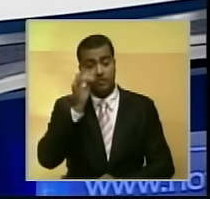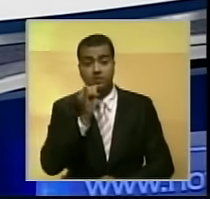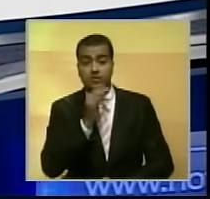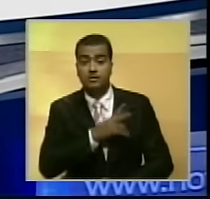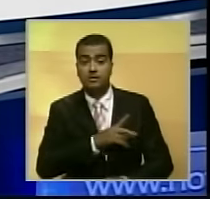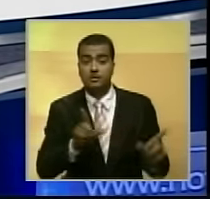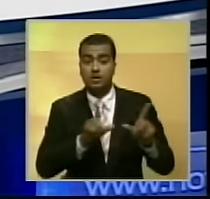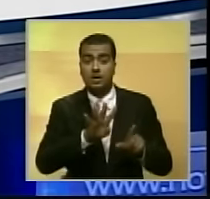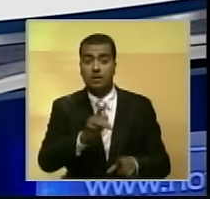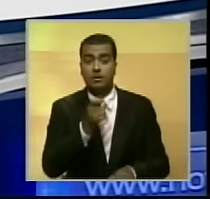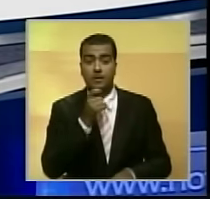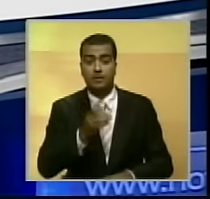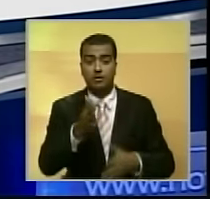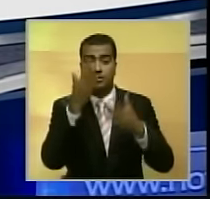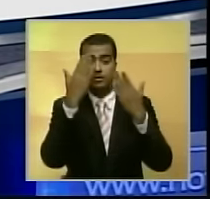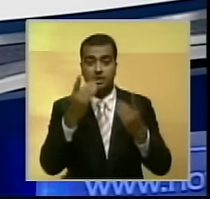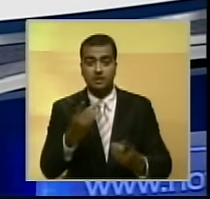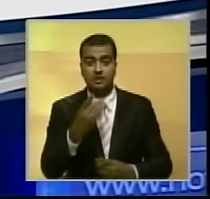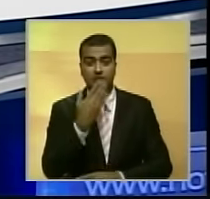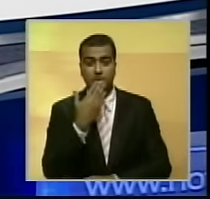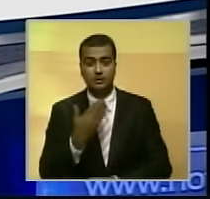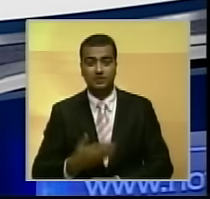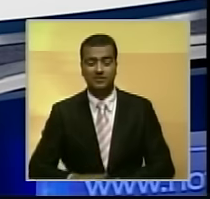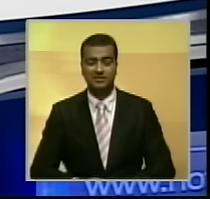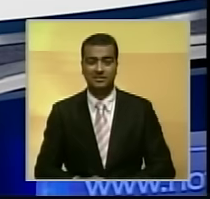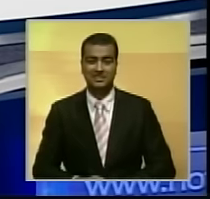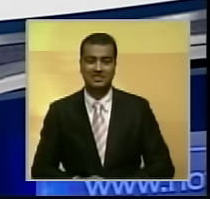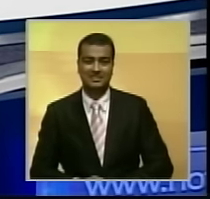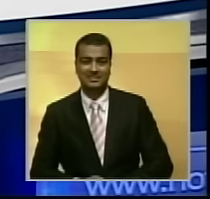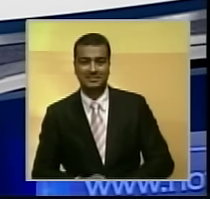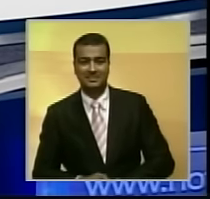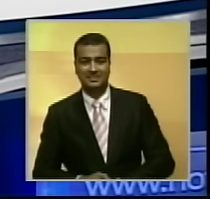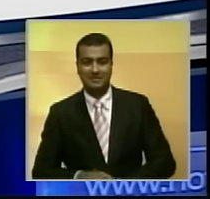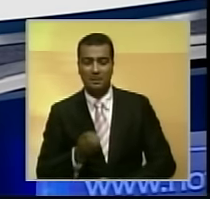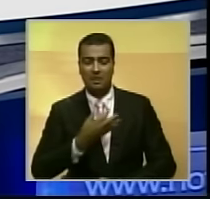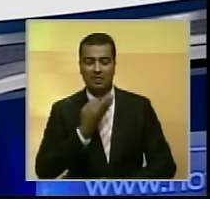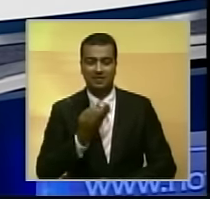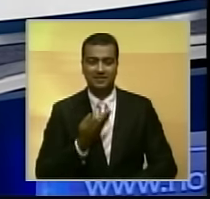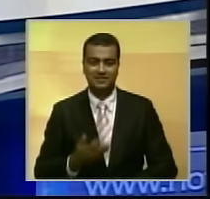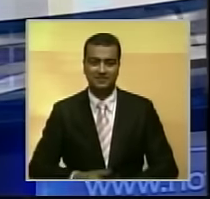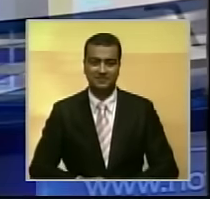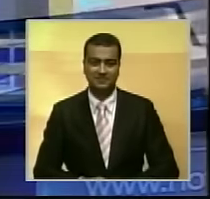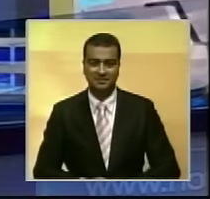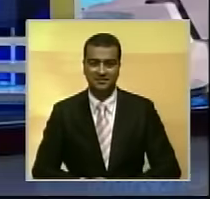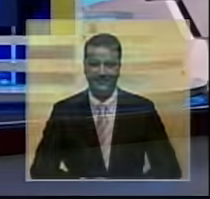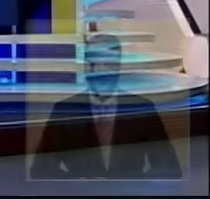Recuerden, Noticiero Venevisión Canal 4 reporta. Ustedes deciden. Buenas tardes para todos.